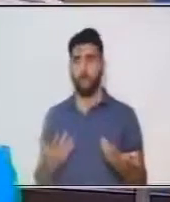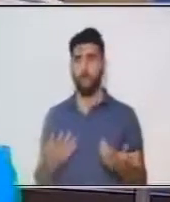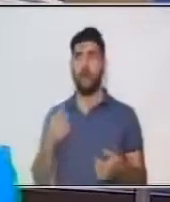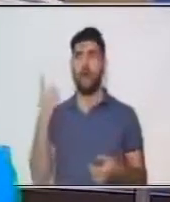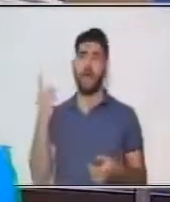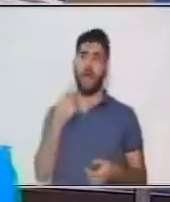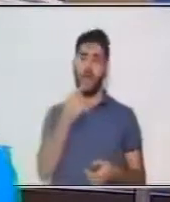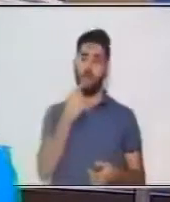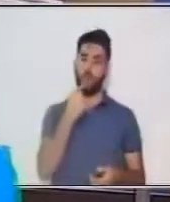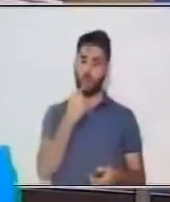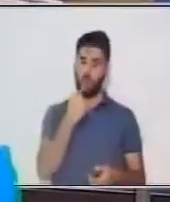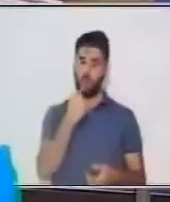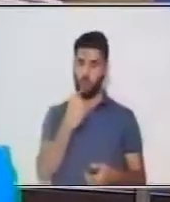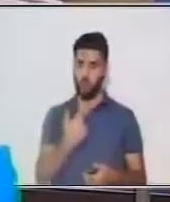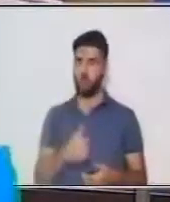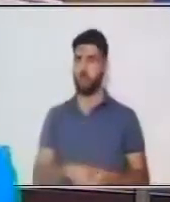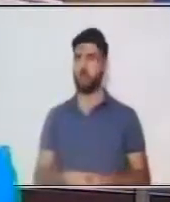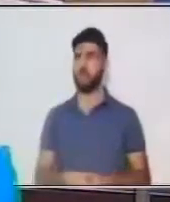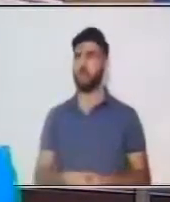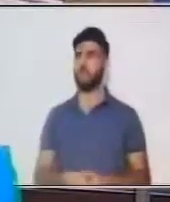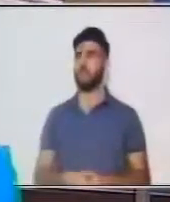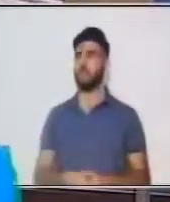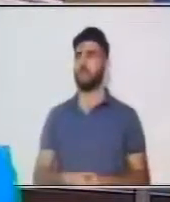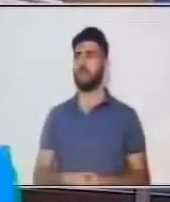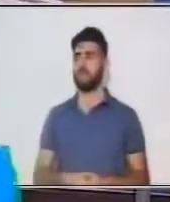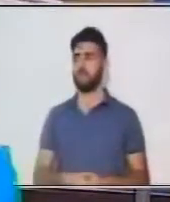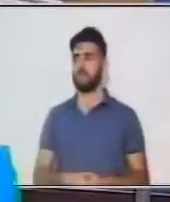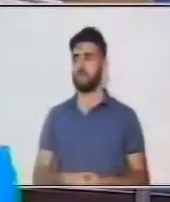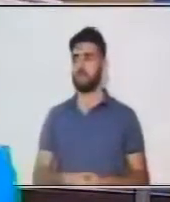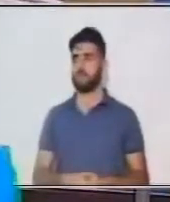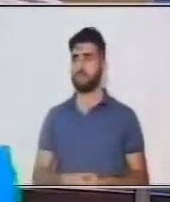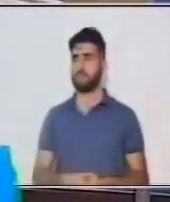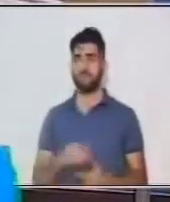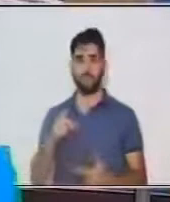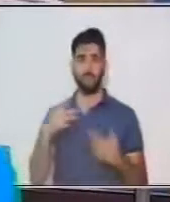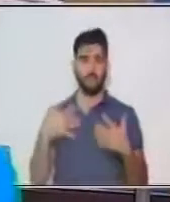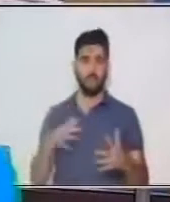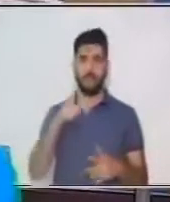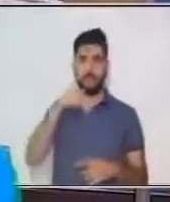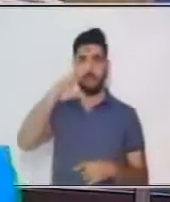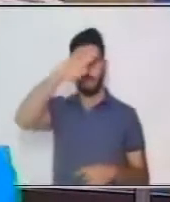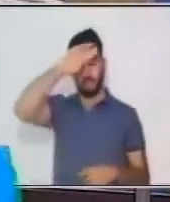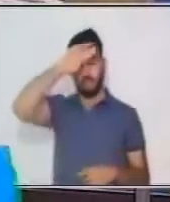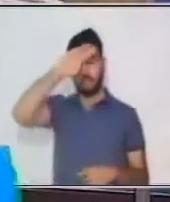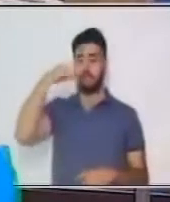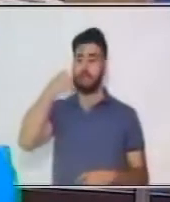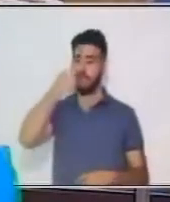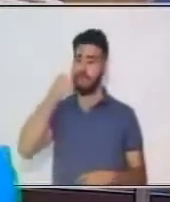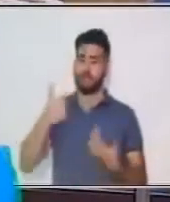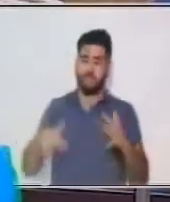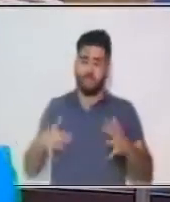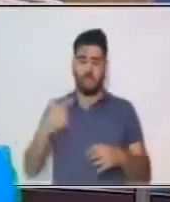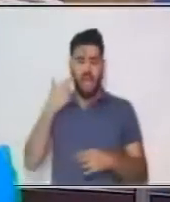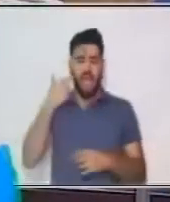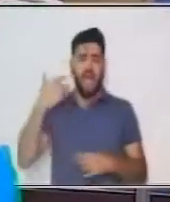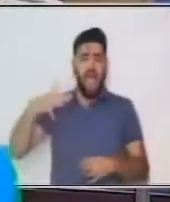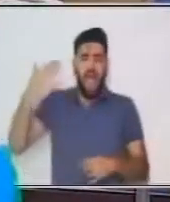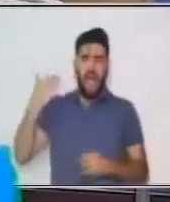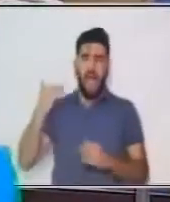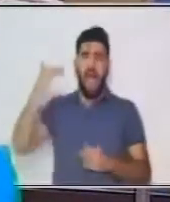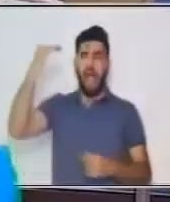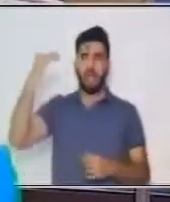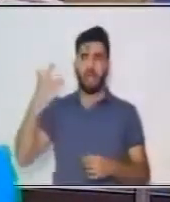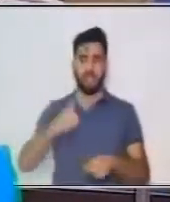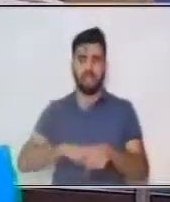del gusto. Creo que tienes fiebre. Está tu piel muy caliente. ¿Cómo percibimos